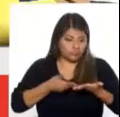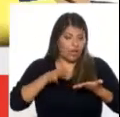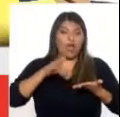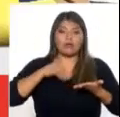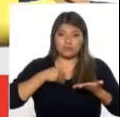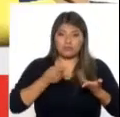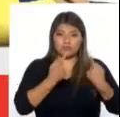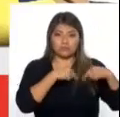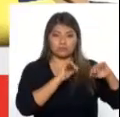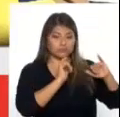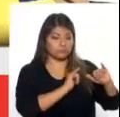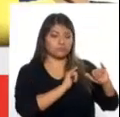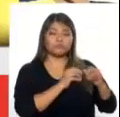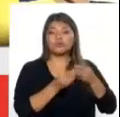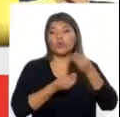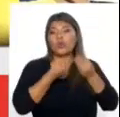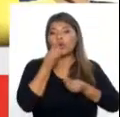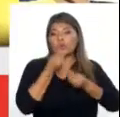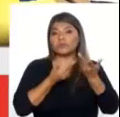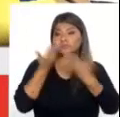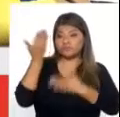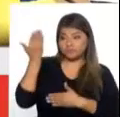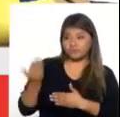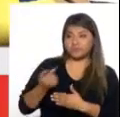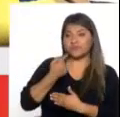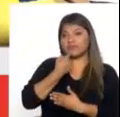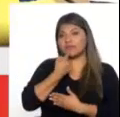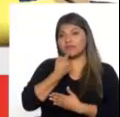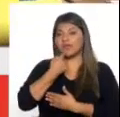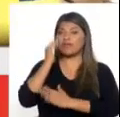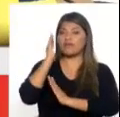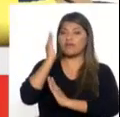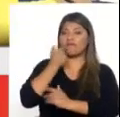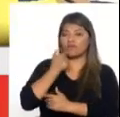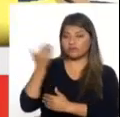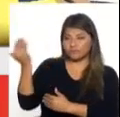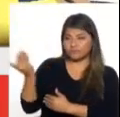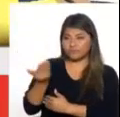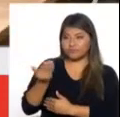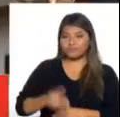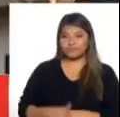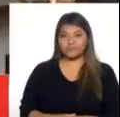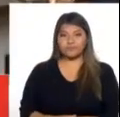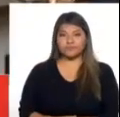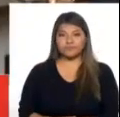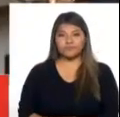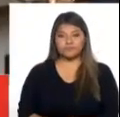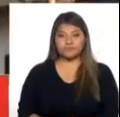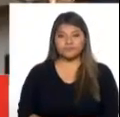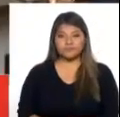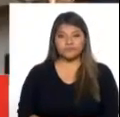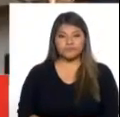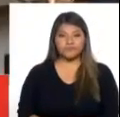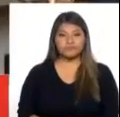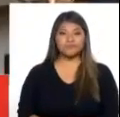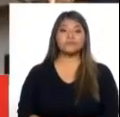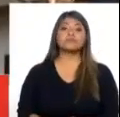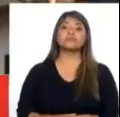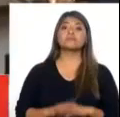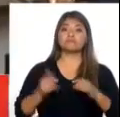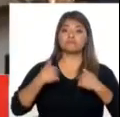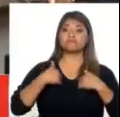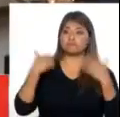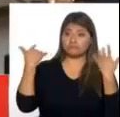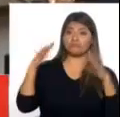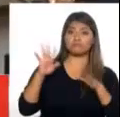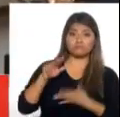Parlamento Nacional. Veamos qué es lo que señala ella en sus descargos ante este grupo de trabajo. El Consejo Directivo a mí me